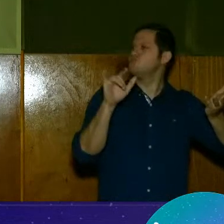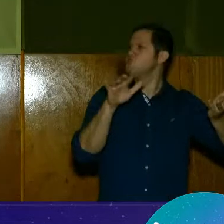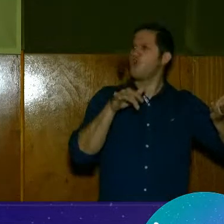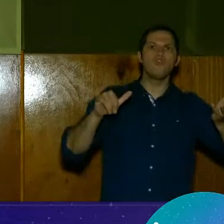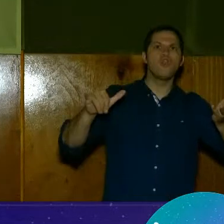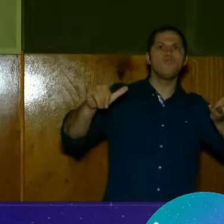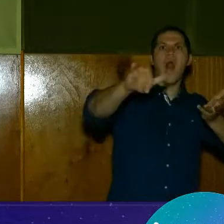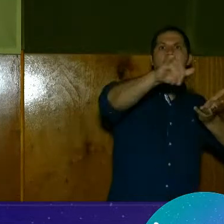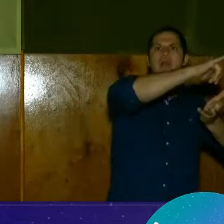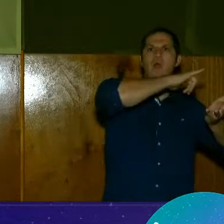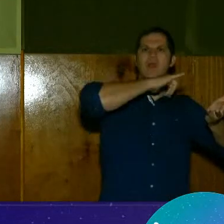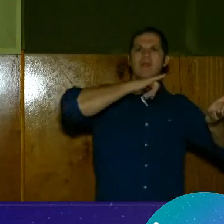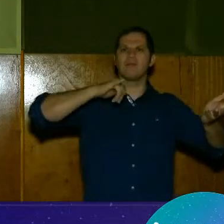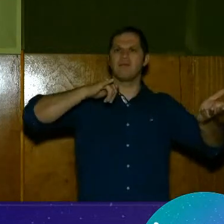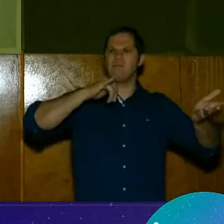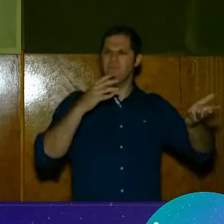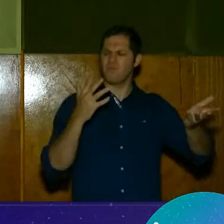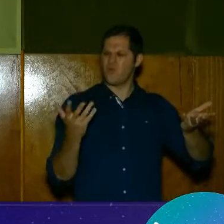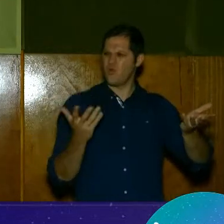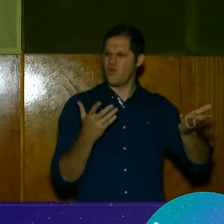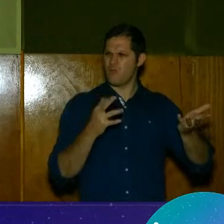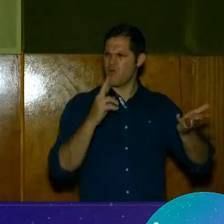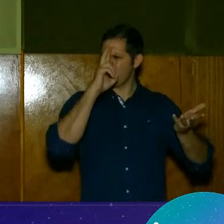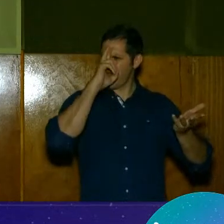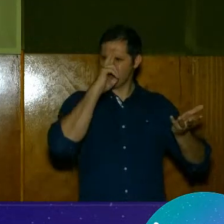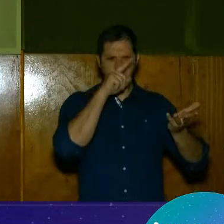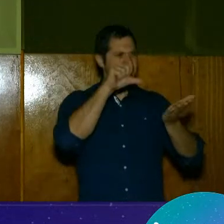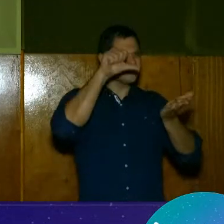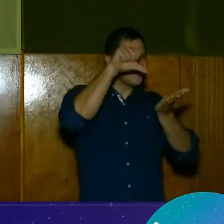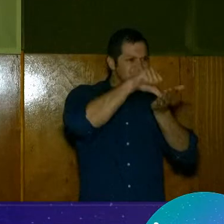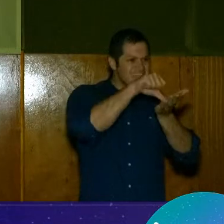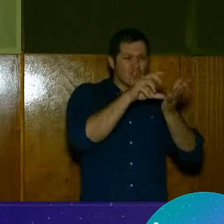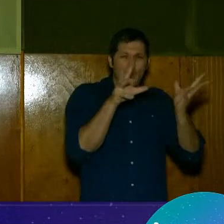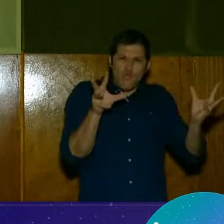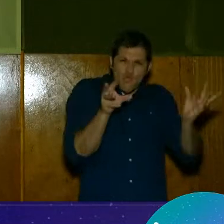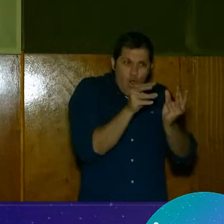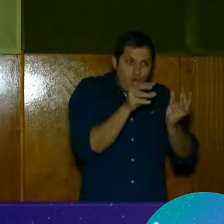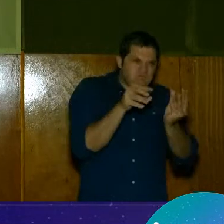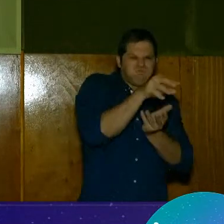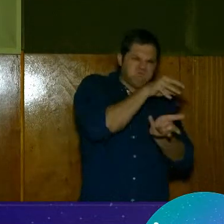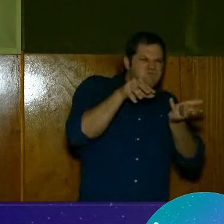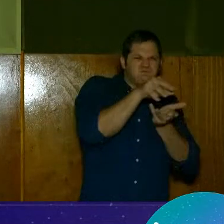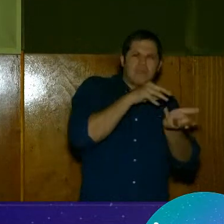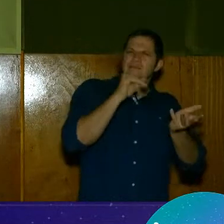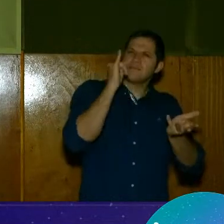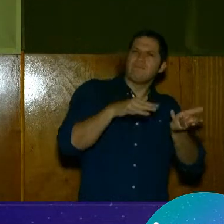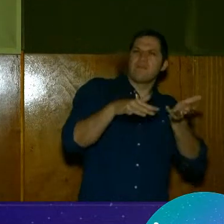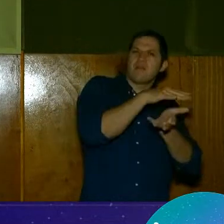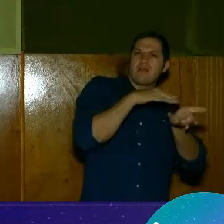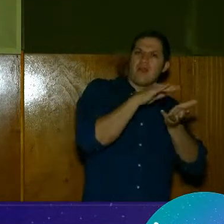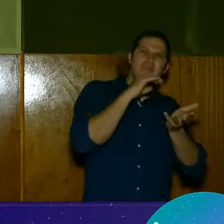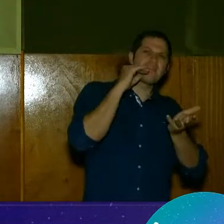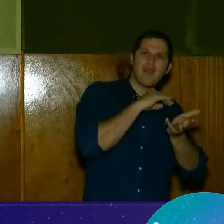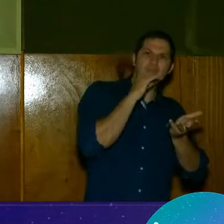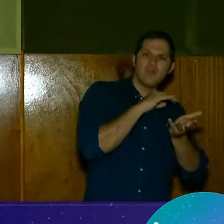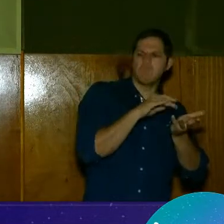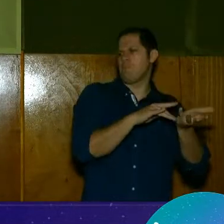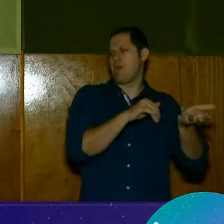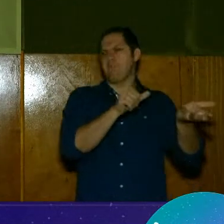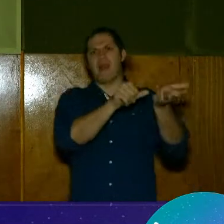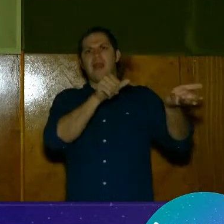todas las estrellas avanzaban a la misma velocidad pero como puede ser eso posible si la mayor parte de la masa de